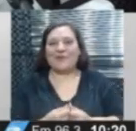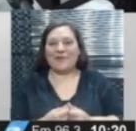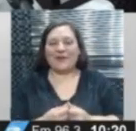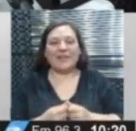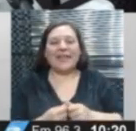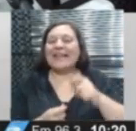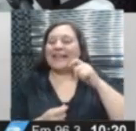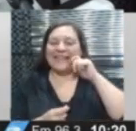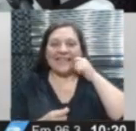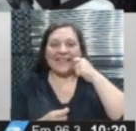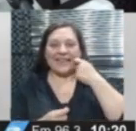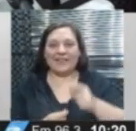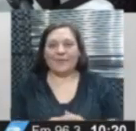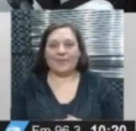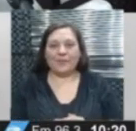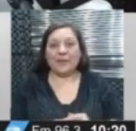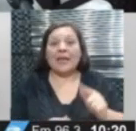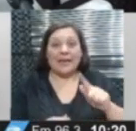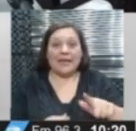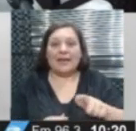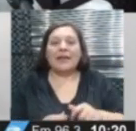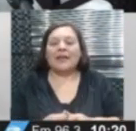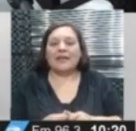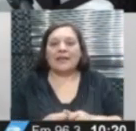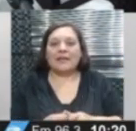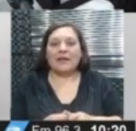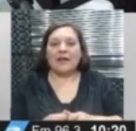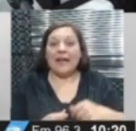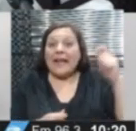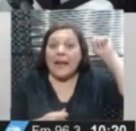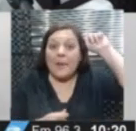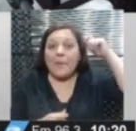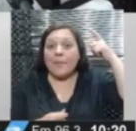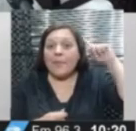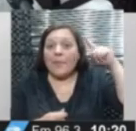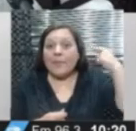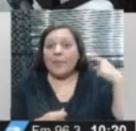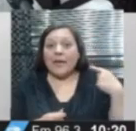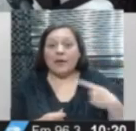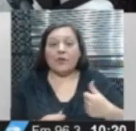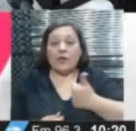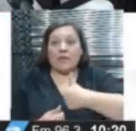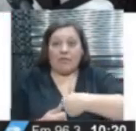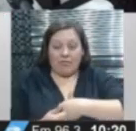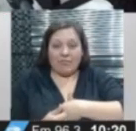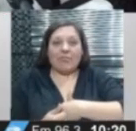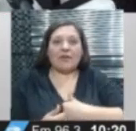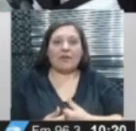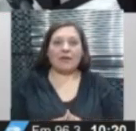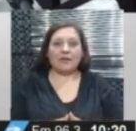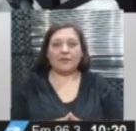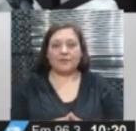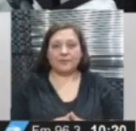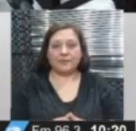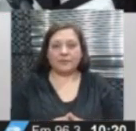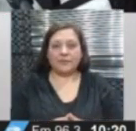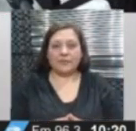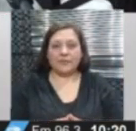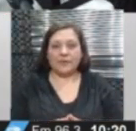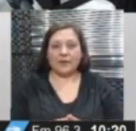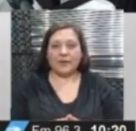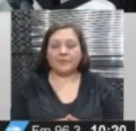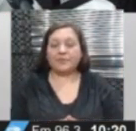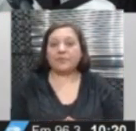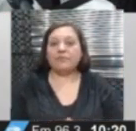puede sí sí es nuestra identidad y cómo es tu familia tenés niñitos niñitas chicos eh tengo hijos de